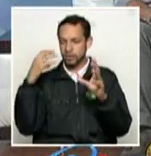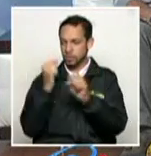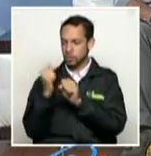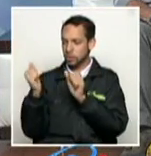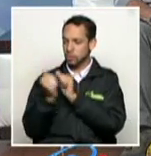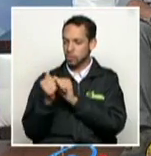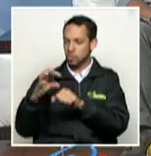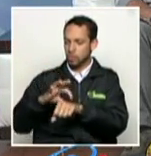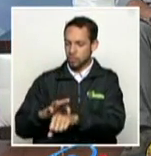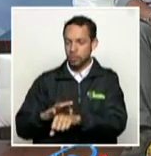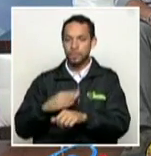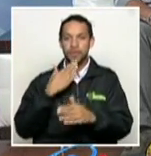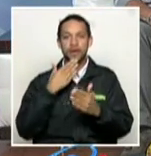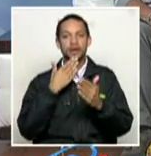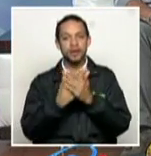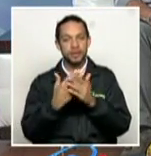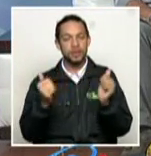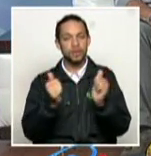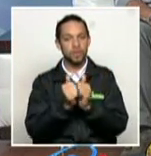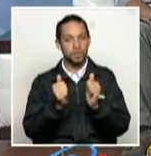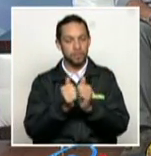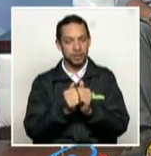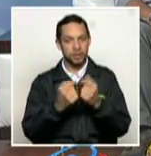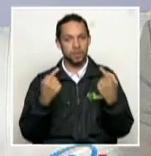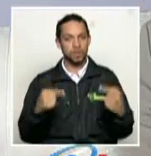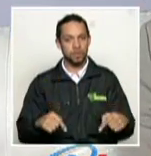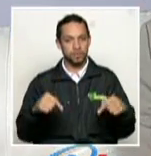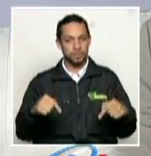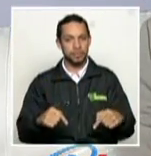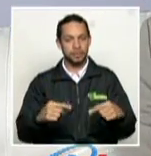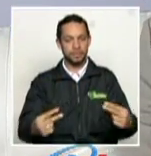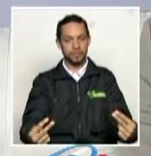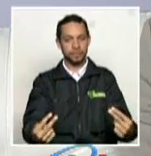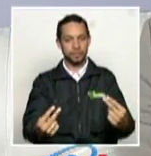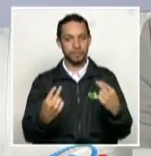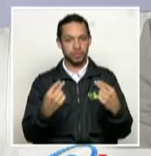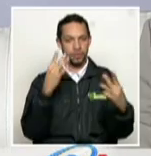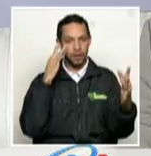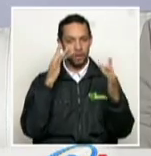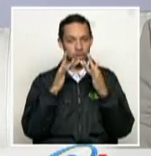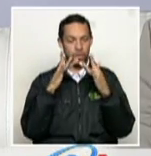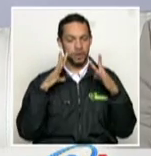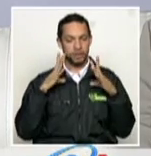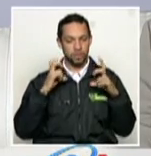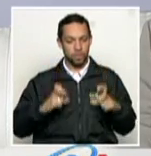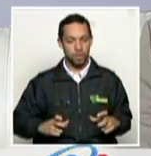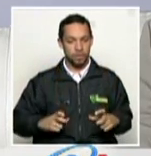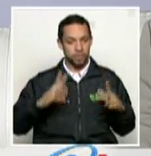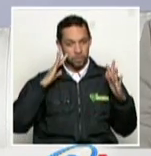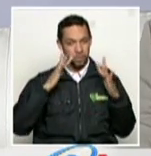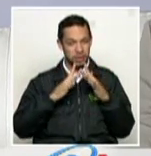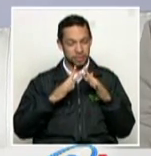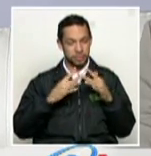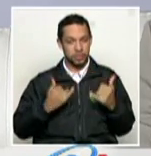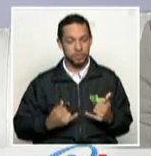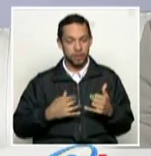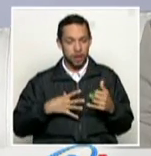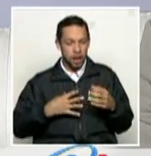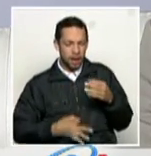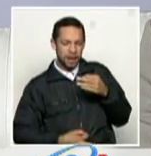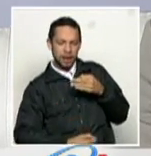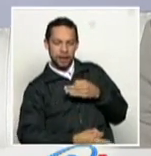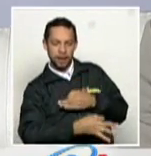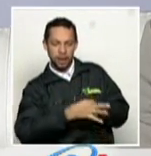Muchas gracias, Iván, y a todos ustedes, gracias por compartir con nosotros esta nueva edición de Conexión Vital. Recuerden que este programa no pretende reemplazar